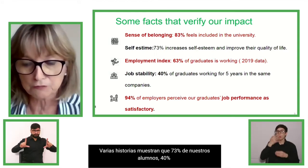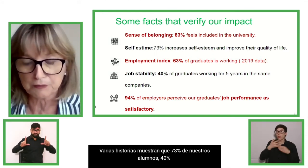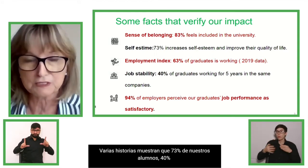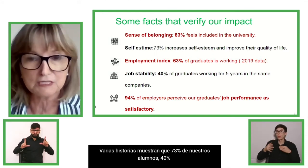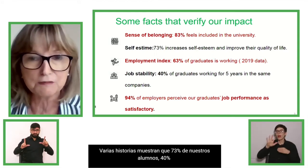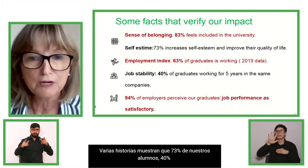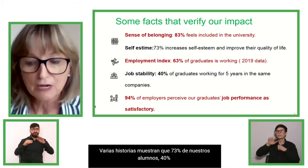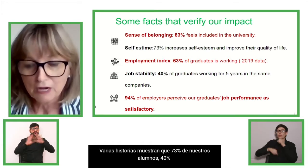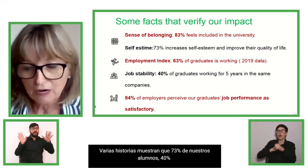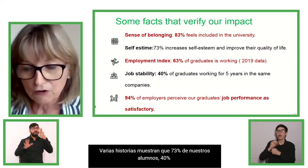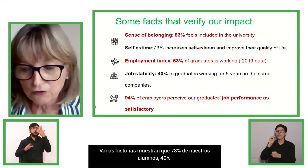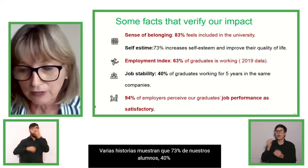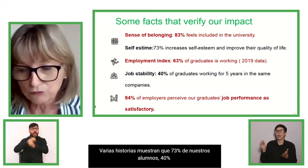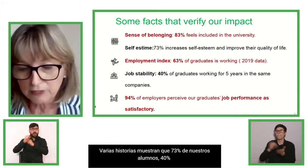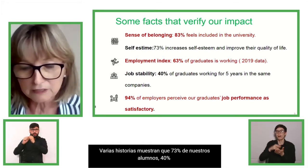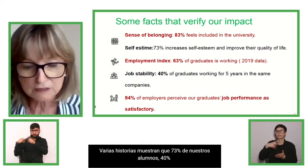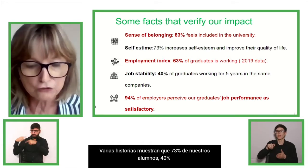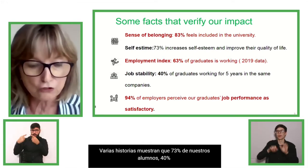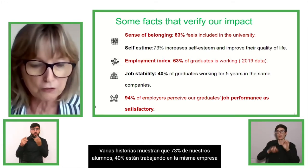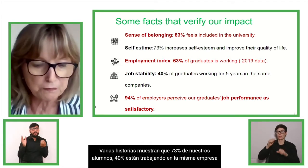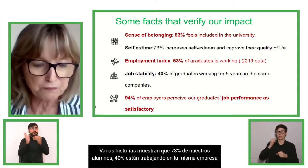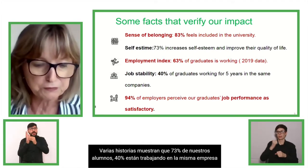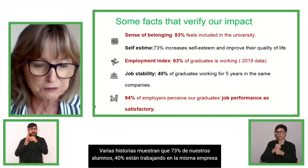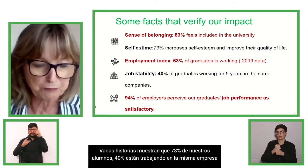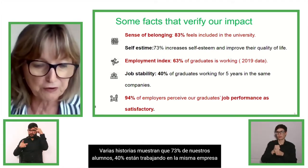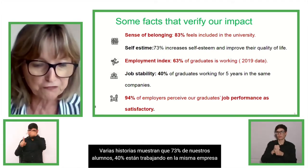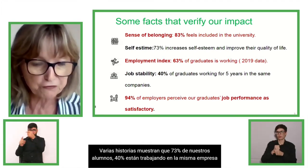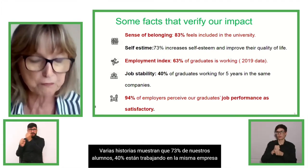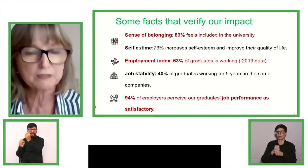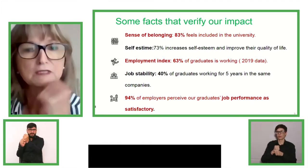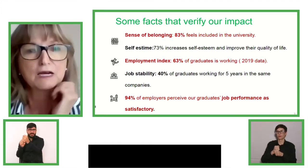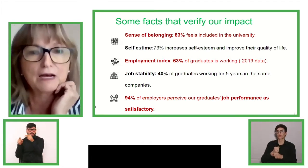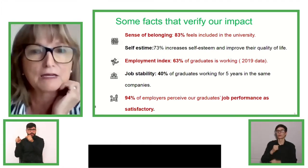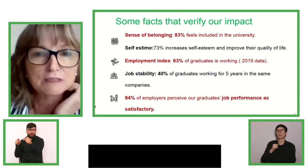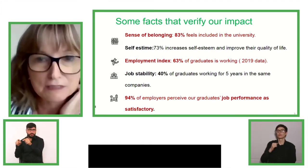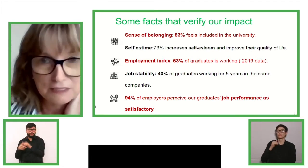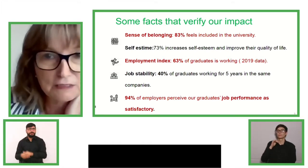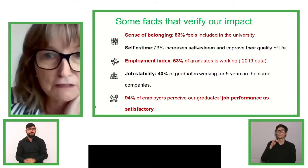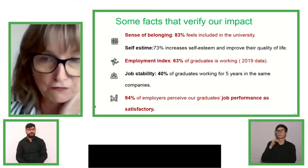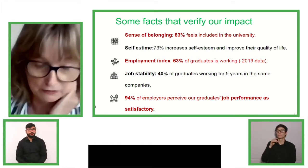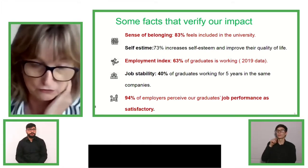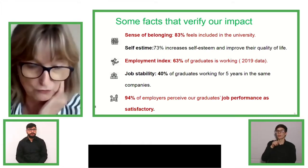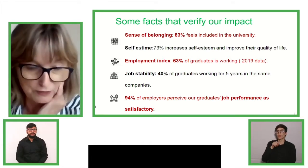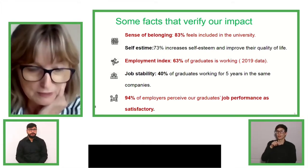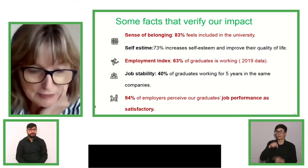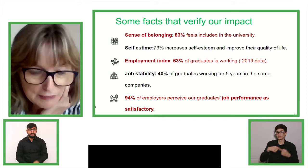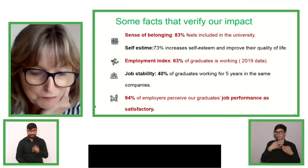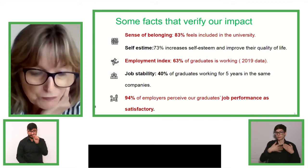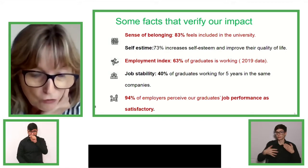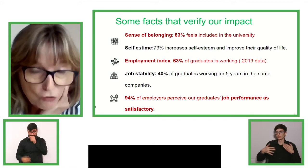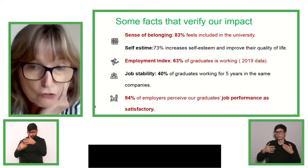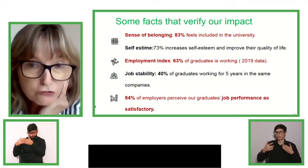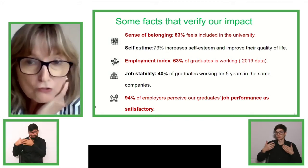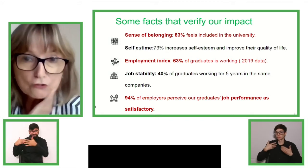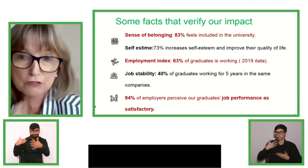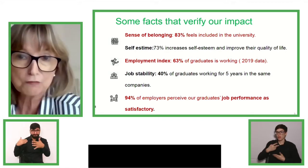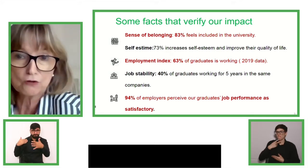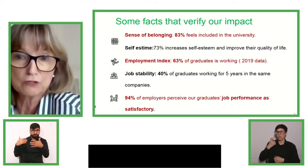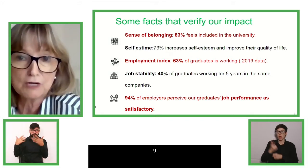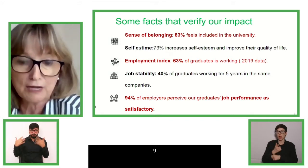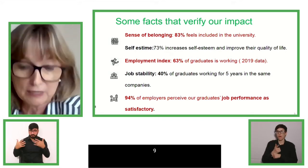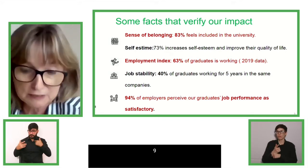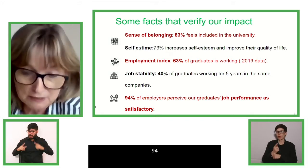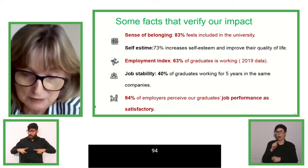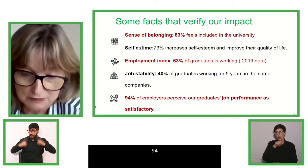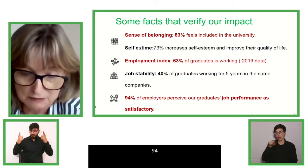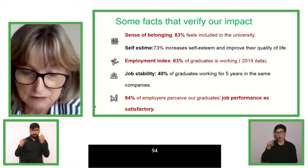94% de los empleados los perciben a nuestros graduados en su desempeño laboral como satisfactorio.